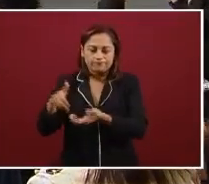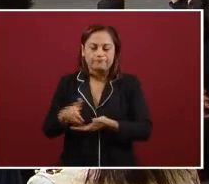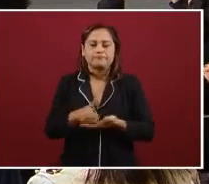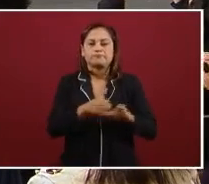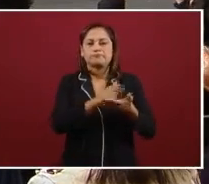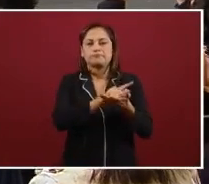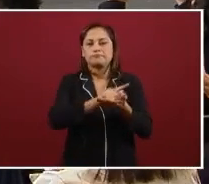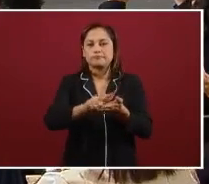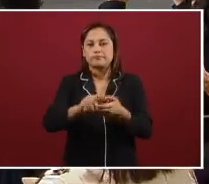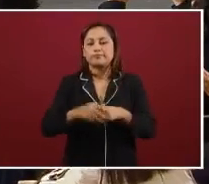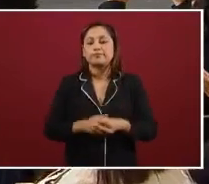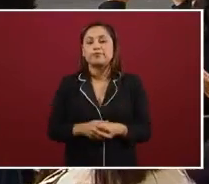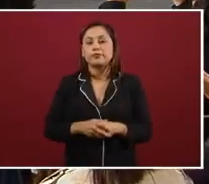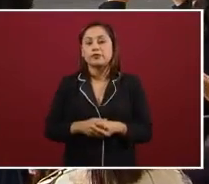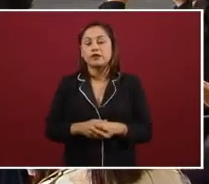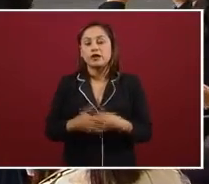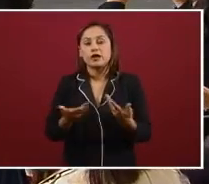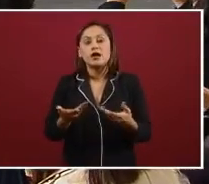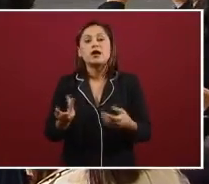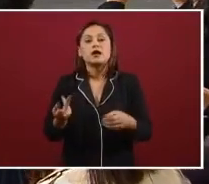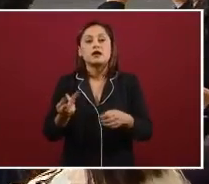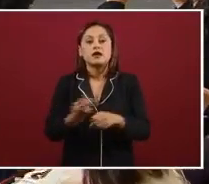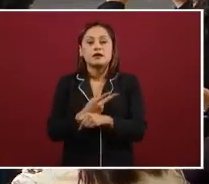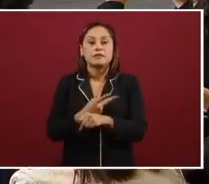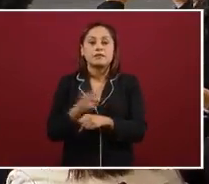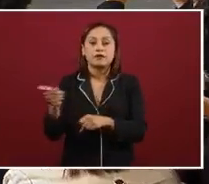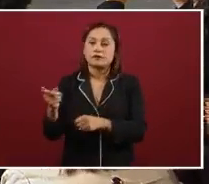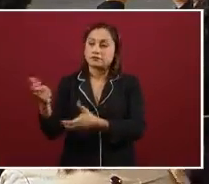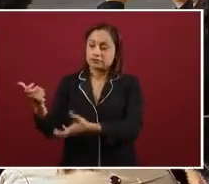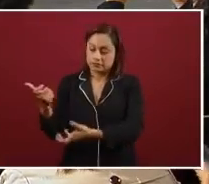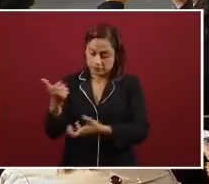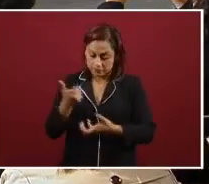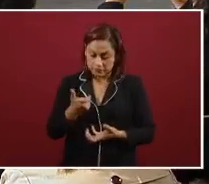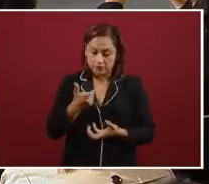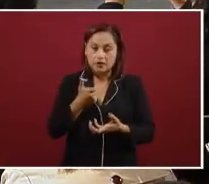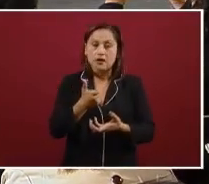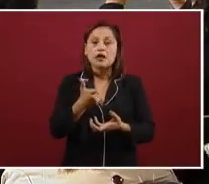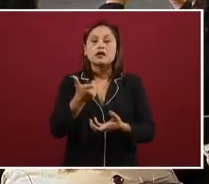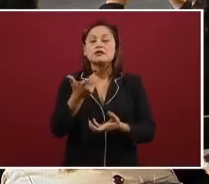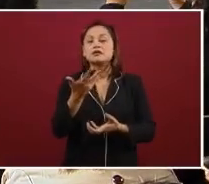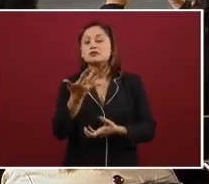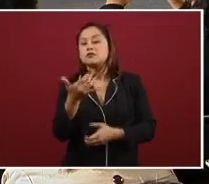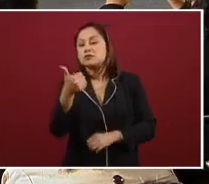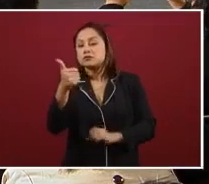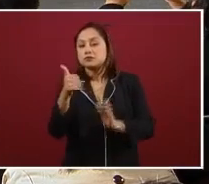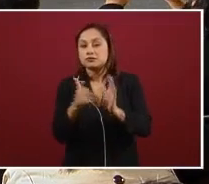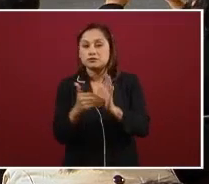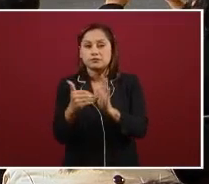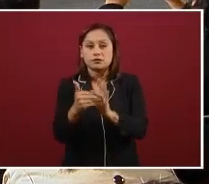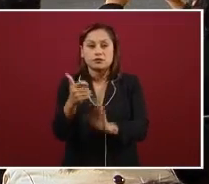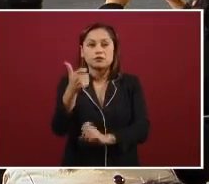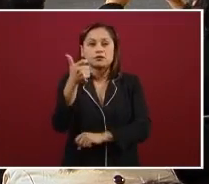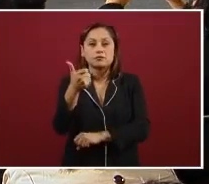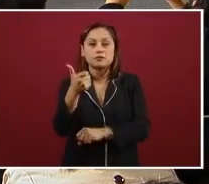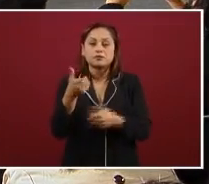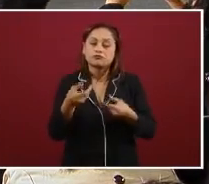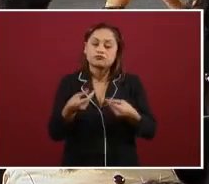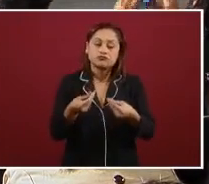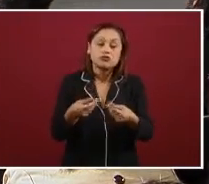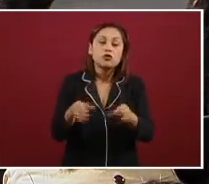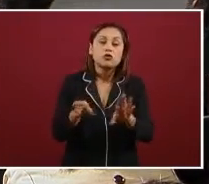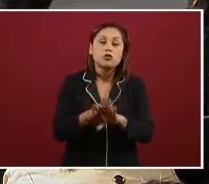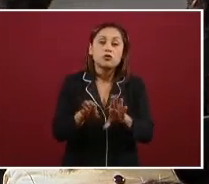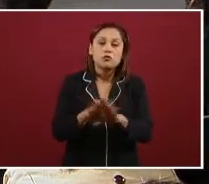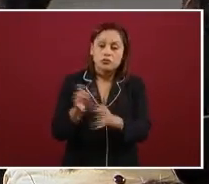Con respecto al recurso que se dio para esto, que son alrededor de 56 millones de pesos, que son